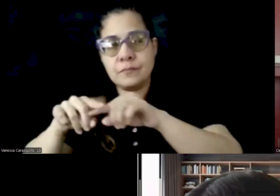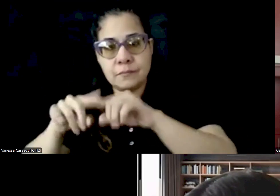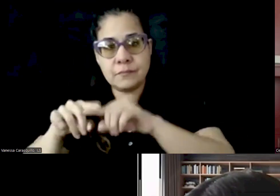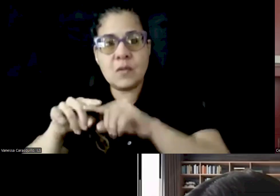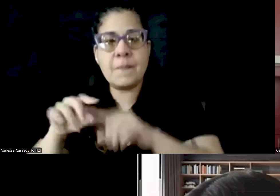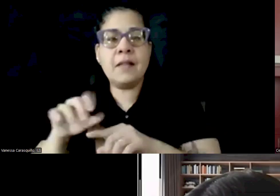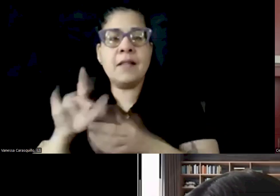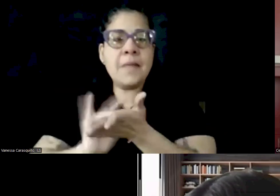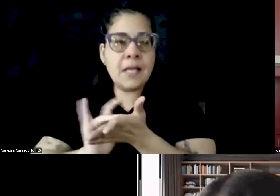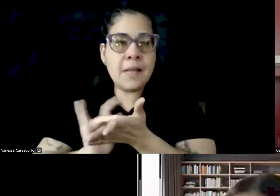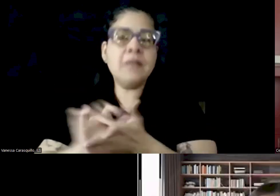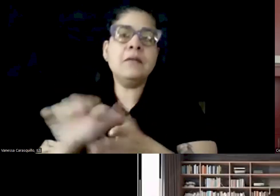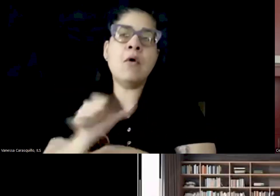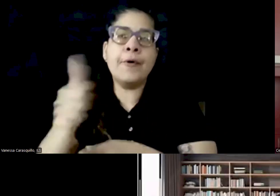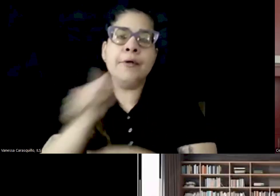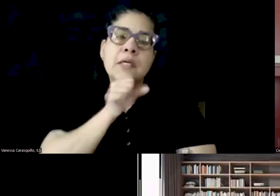edades.